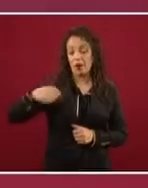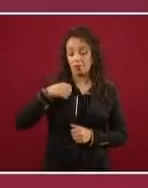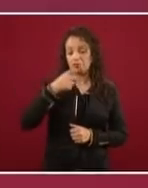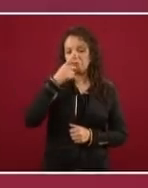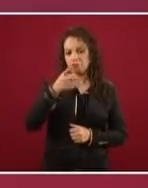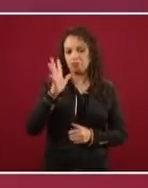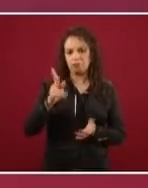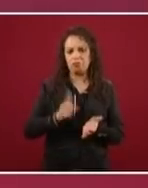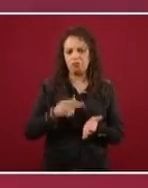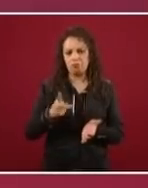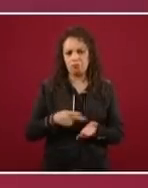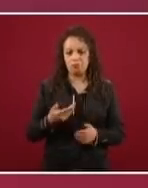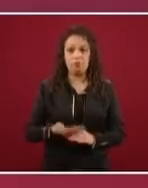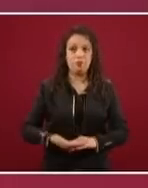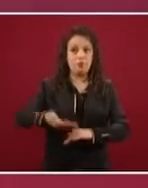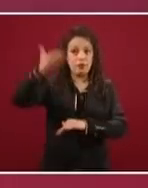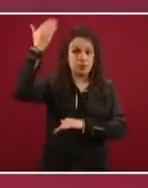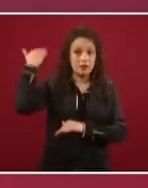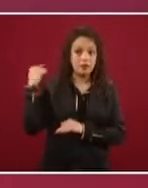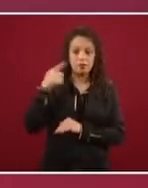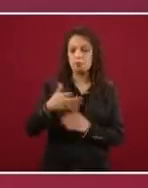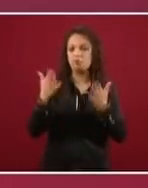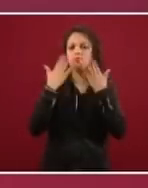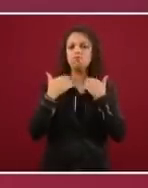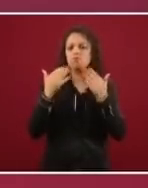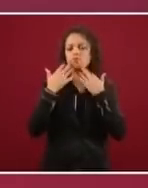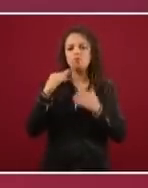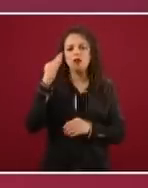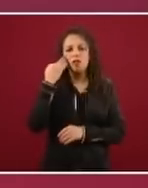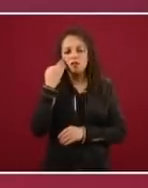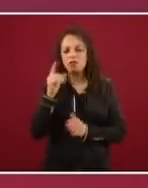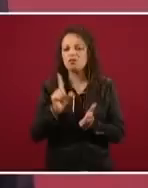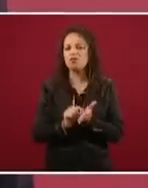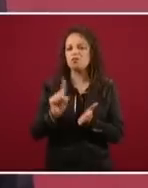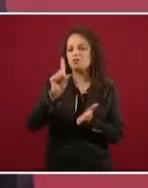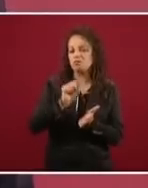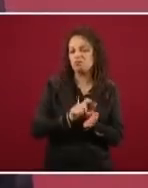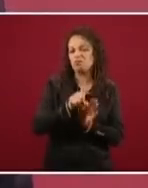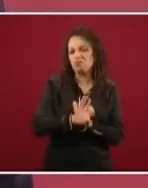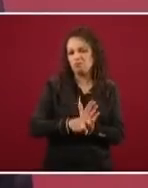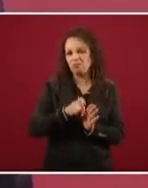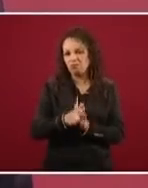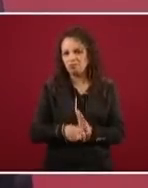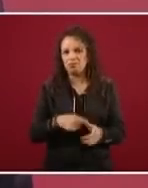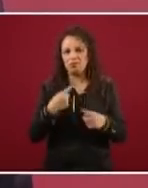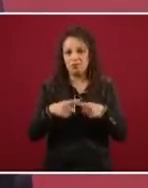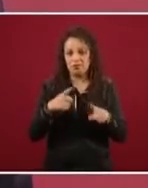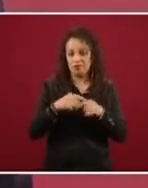no se tenían las redes sociales no había libertad